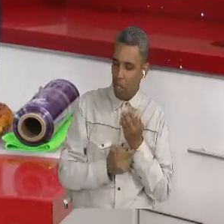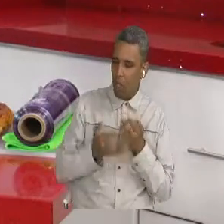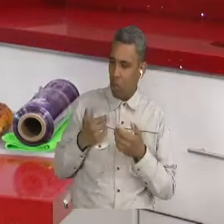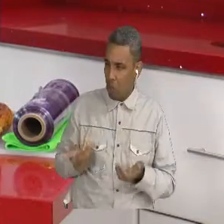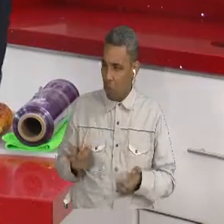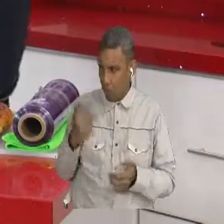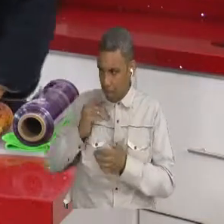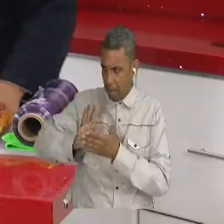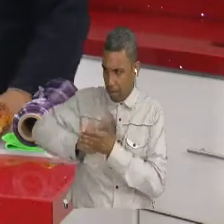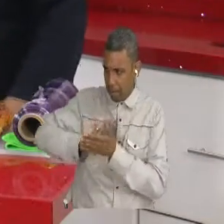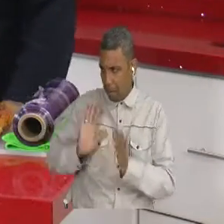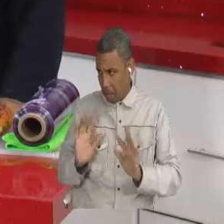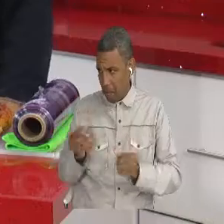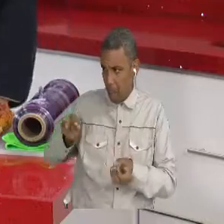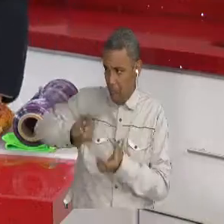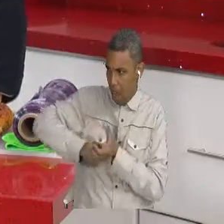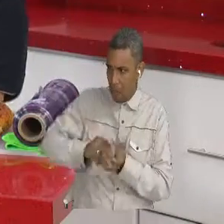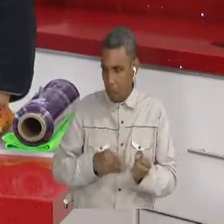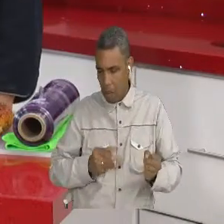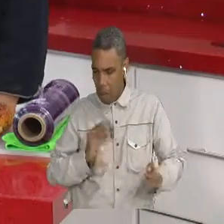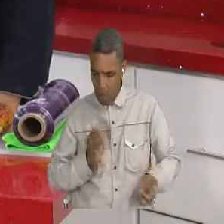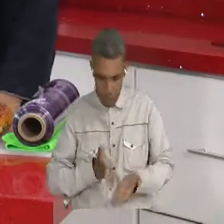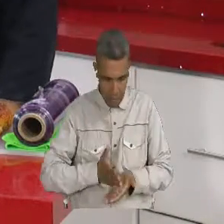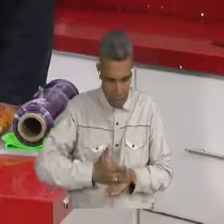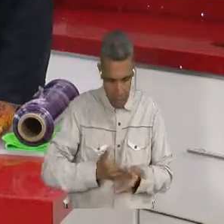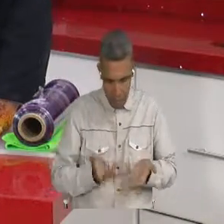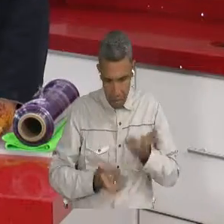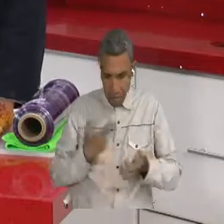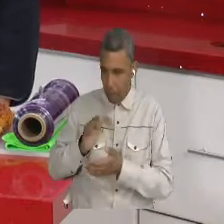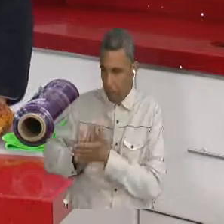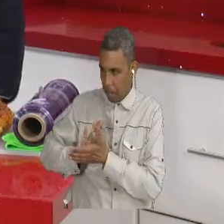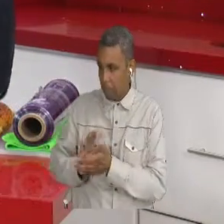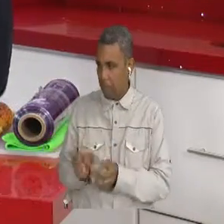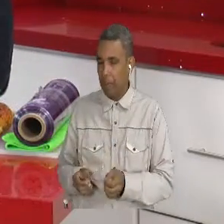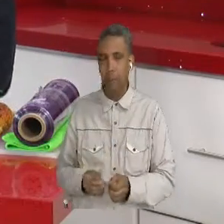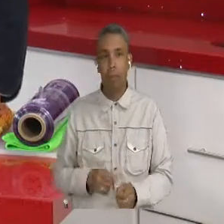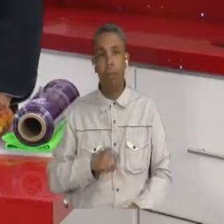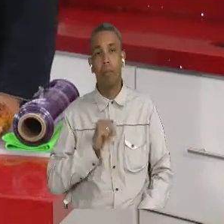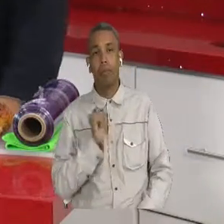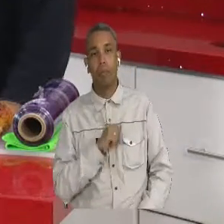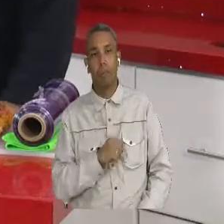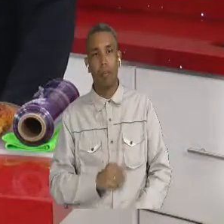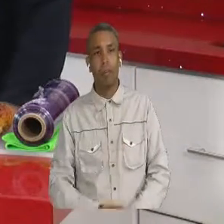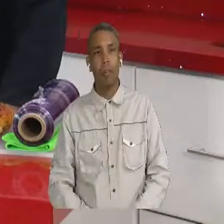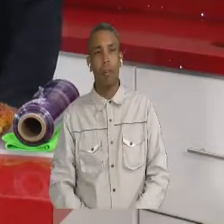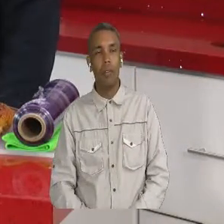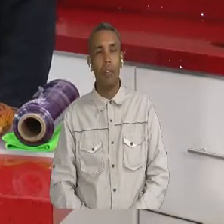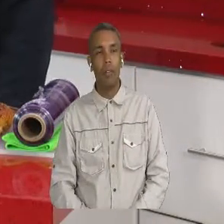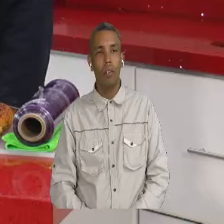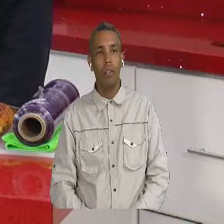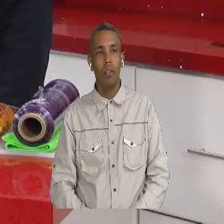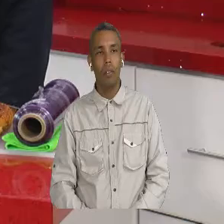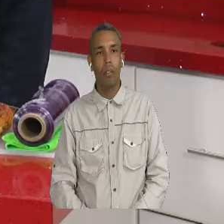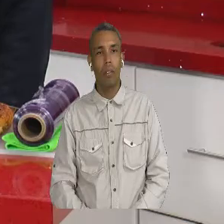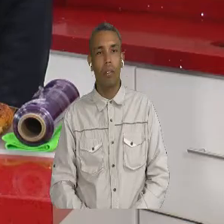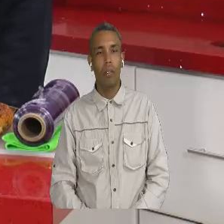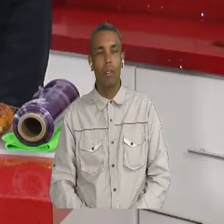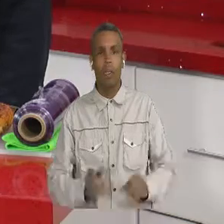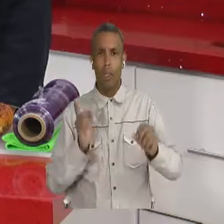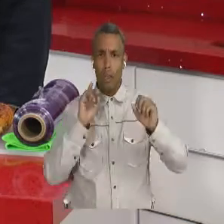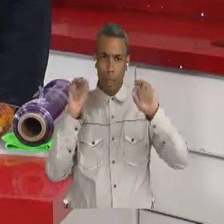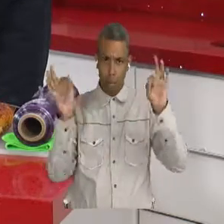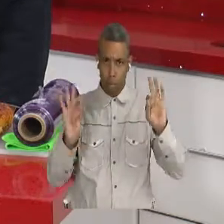realizar. Claro que sí, compadre Sergio. Bueno, contarles que estamos en este momento ya en todos los preparativos del 5º